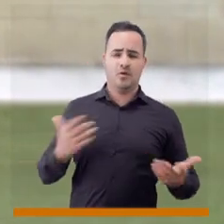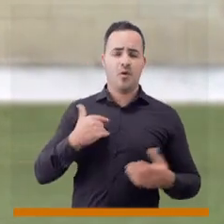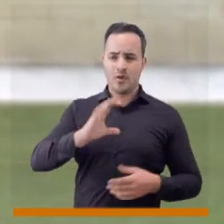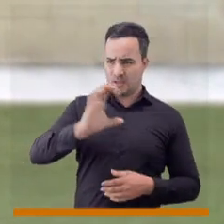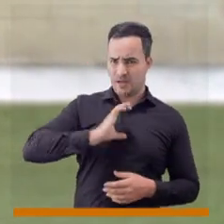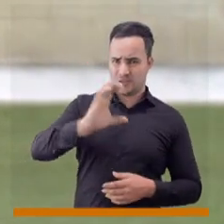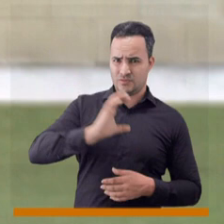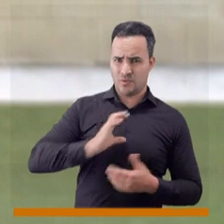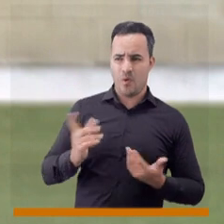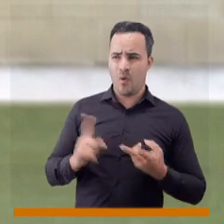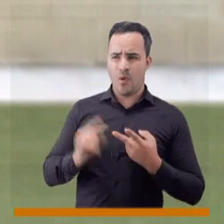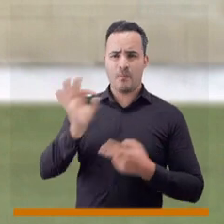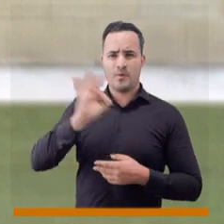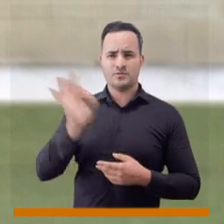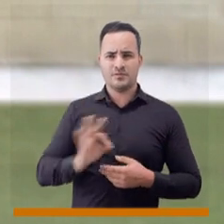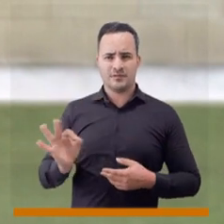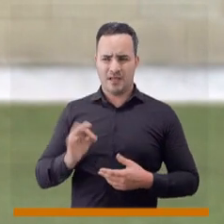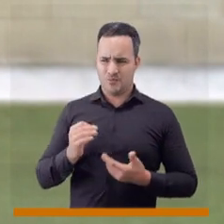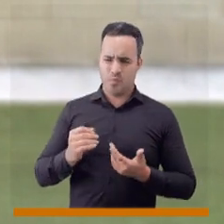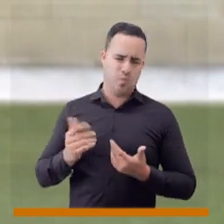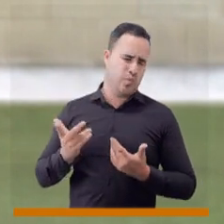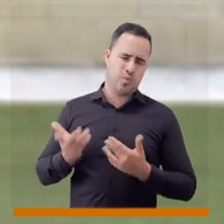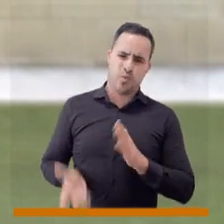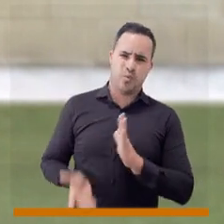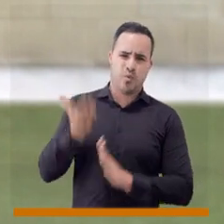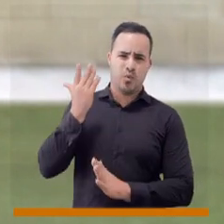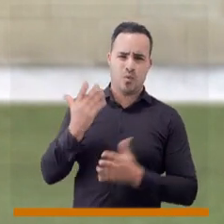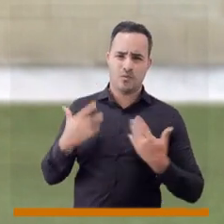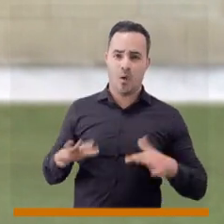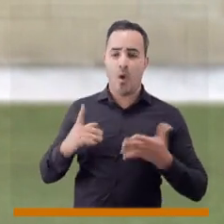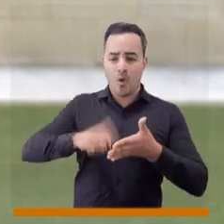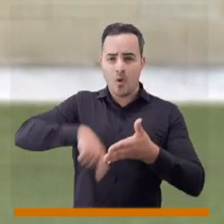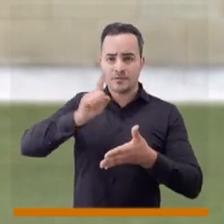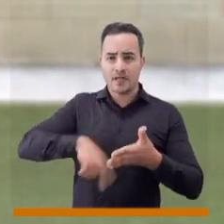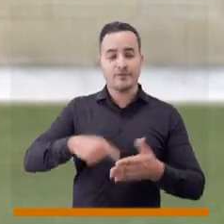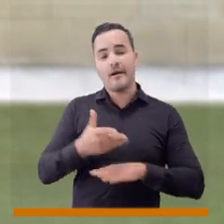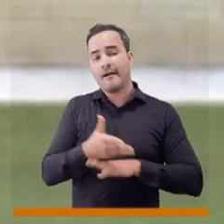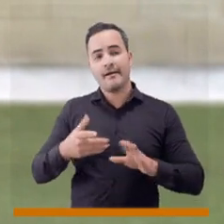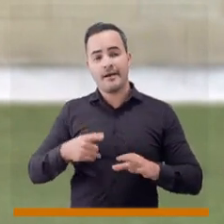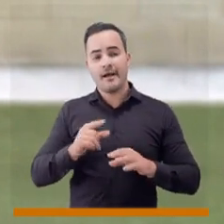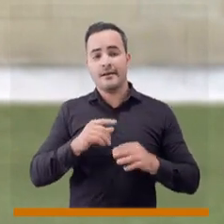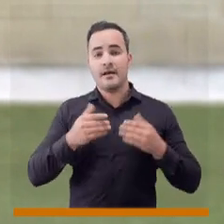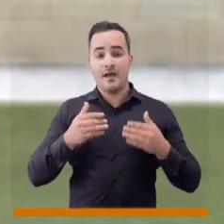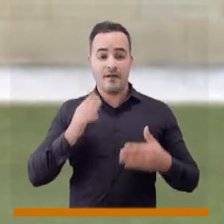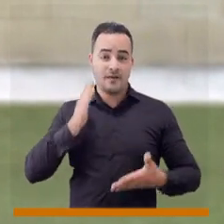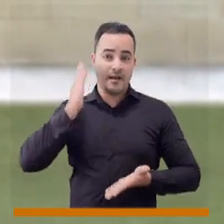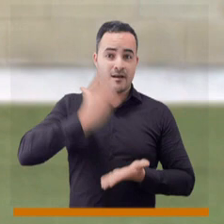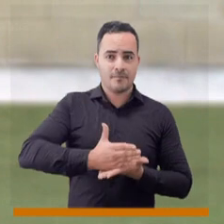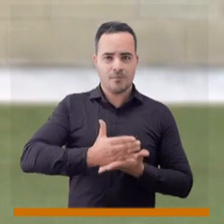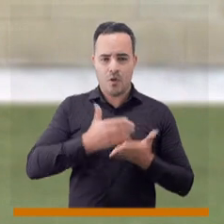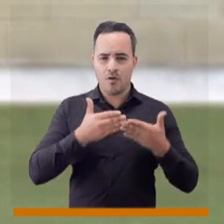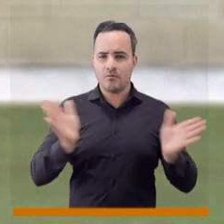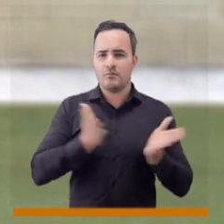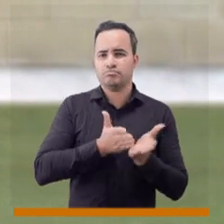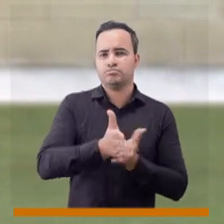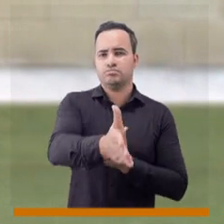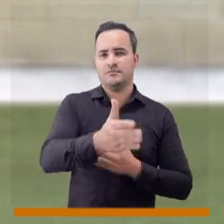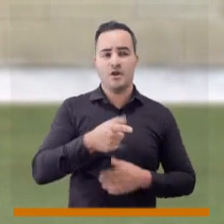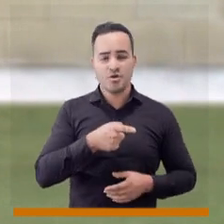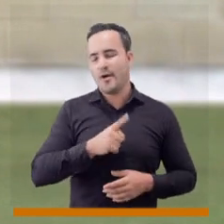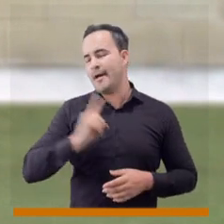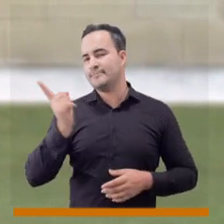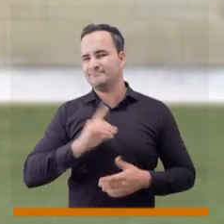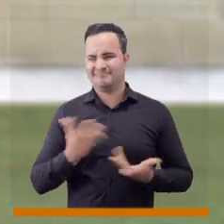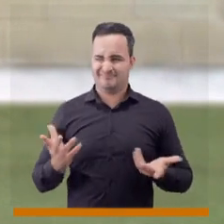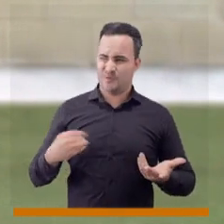para acceder a un crédito, salarios y porcentajes de endeudamiento altos y además contratos indefinidos y si no, no hay